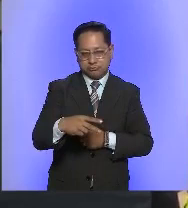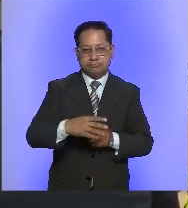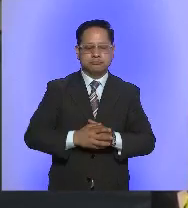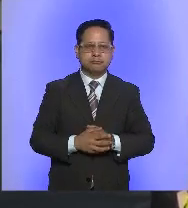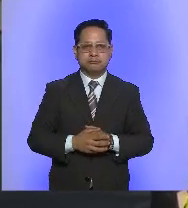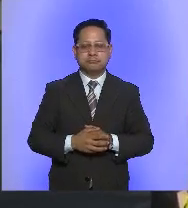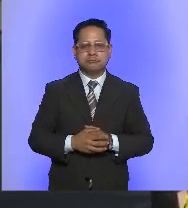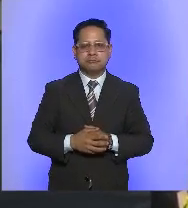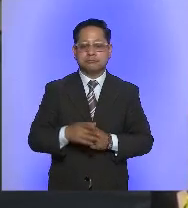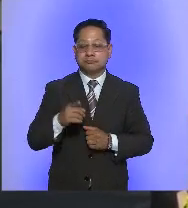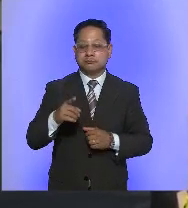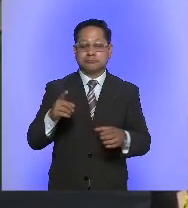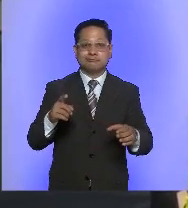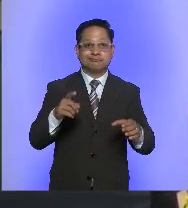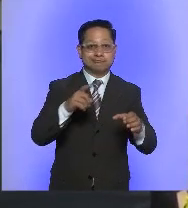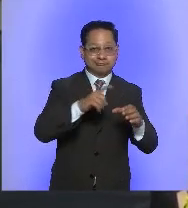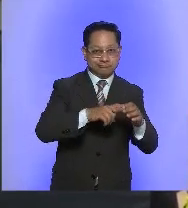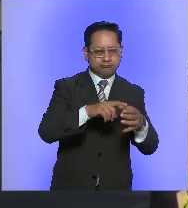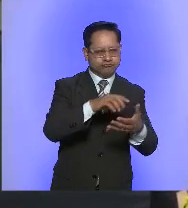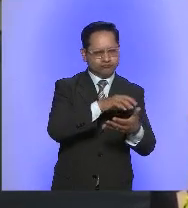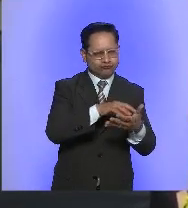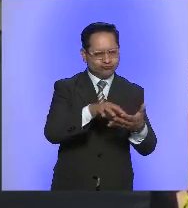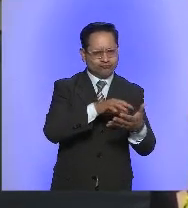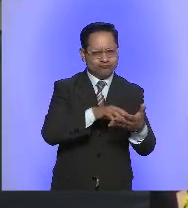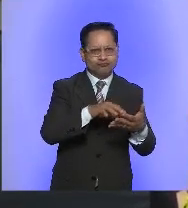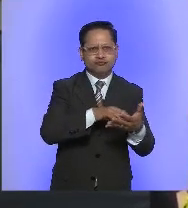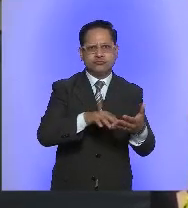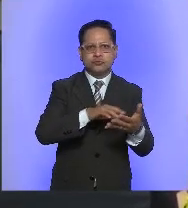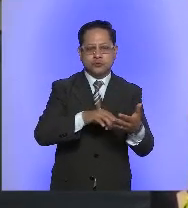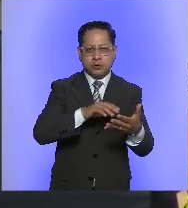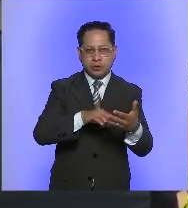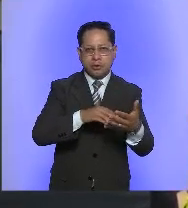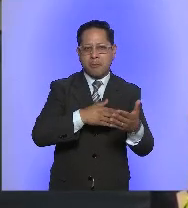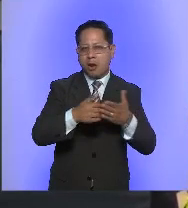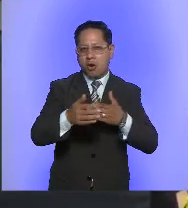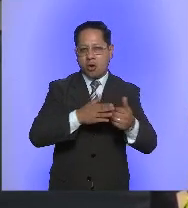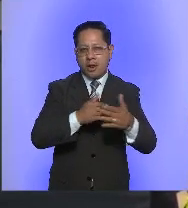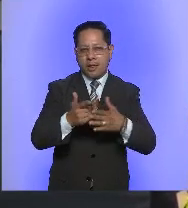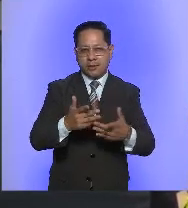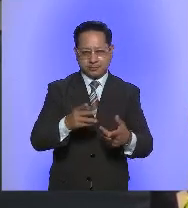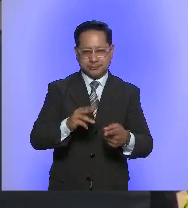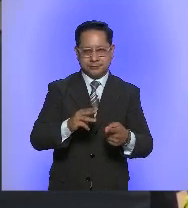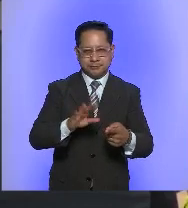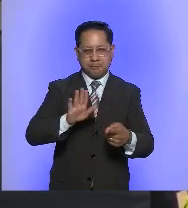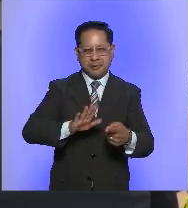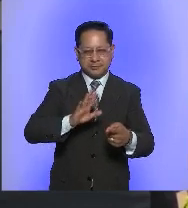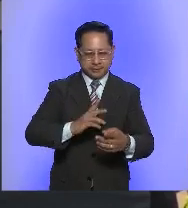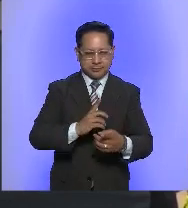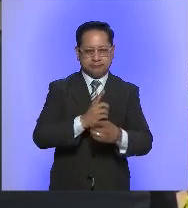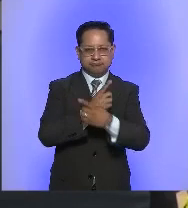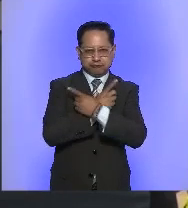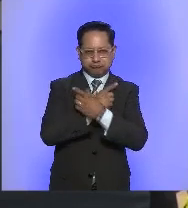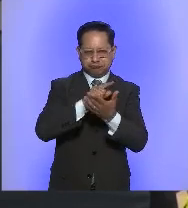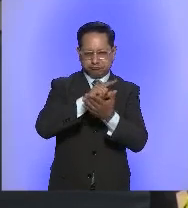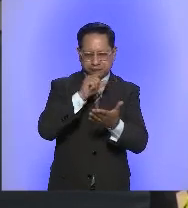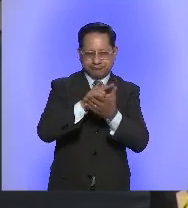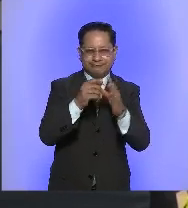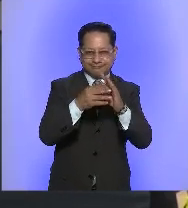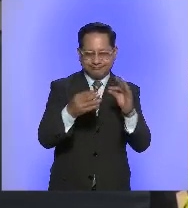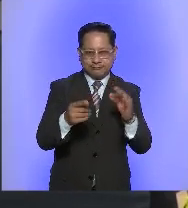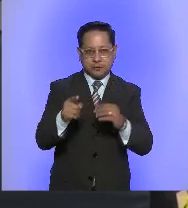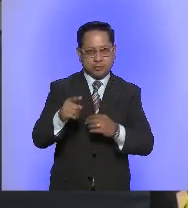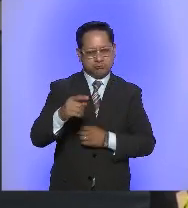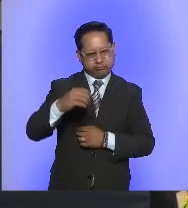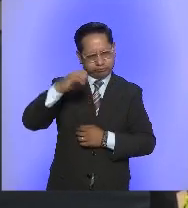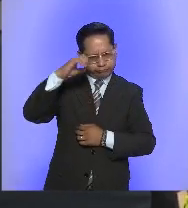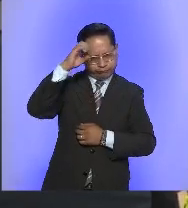Código Modelo de Ética Judicial Electoral del Tribunal Electoral y cuenta con experiencia docente, es catedrático de la Facultad